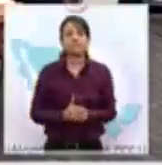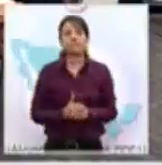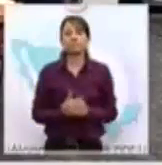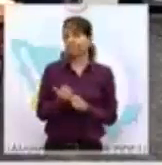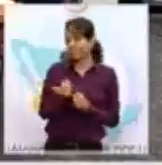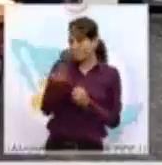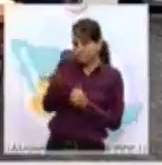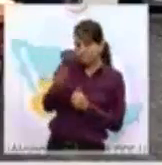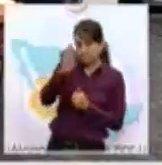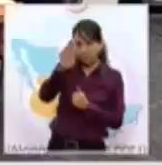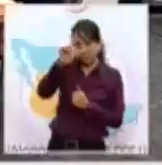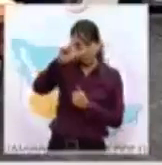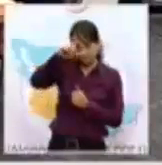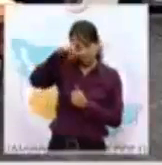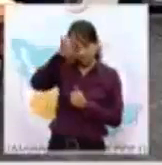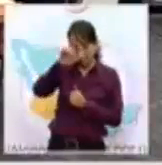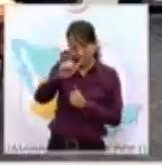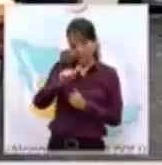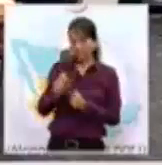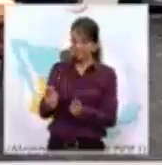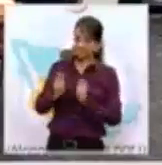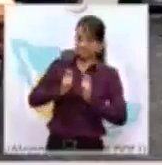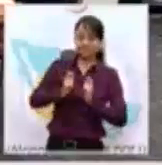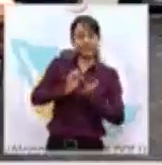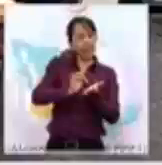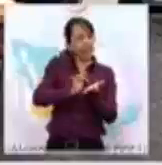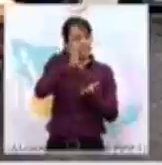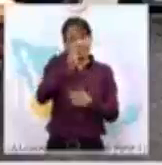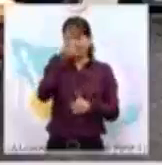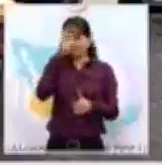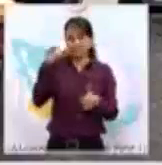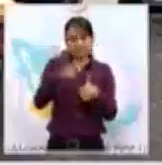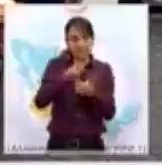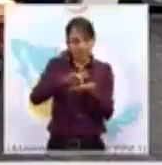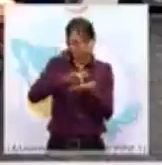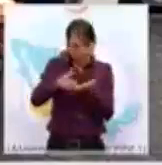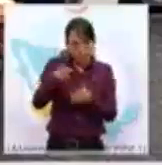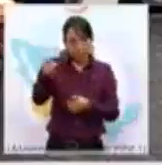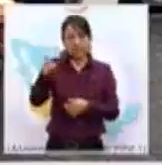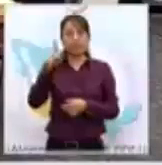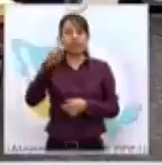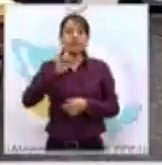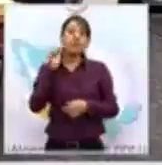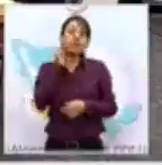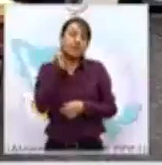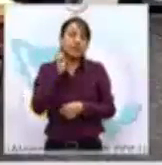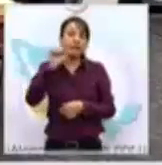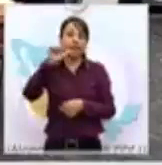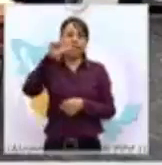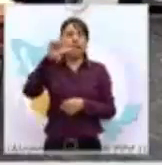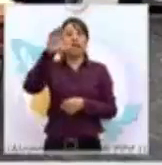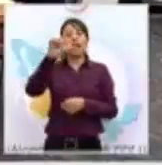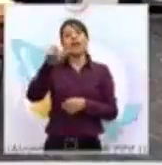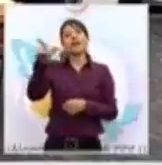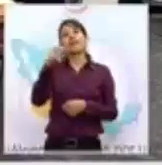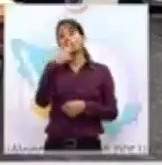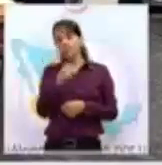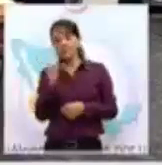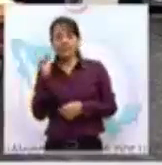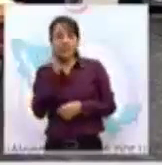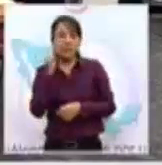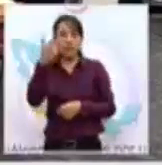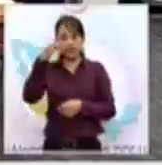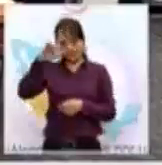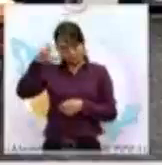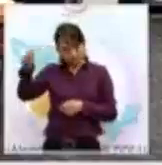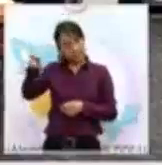Blanca. Gracias, primero que nada, por la invitación a la senadora Alcalá, al senador Romero Hicks. Mucho gusto